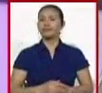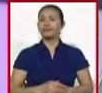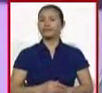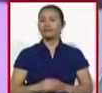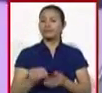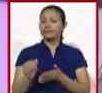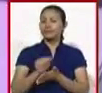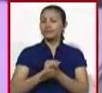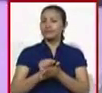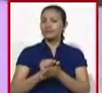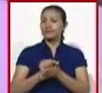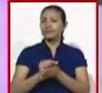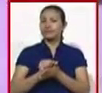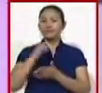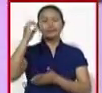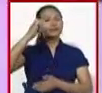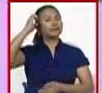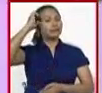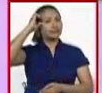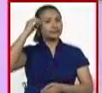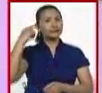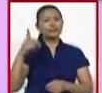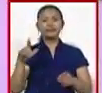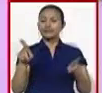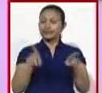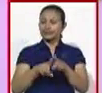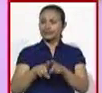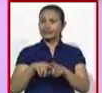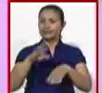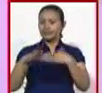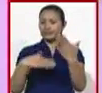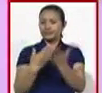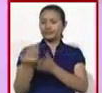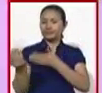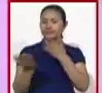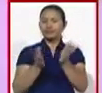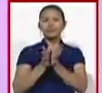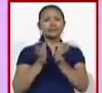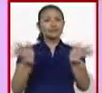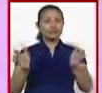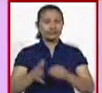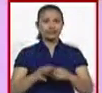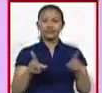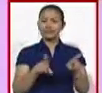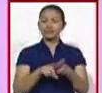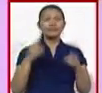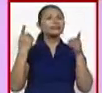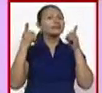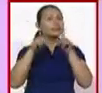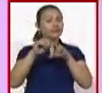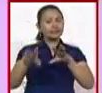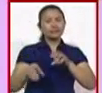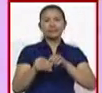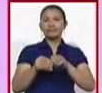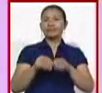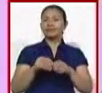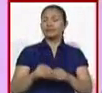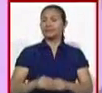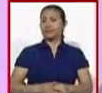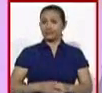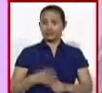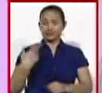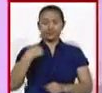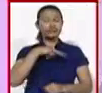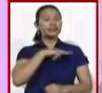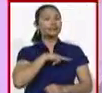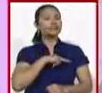derogar ni borrar deudas al Estado. Entonces lo que vamos a hacer es el mismo tratamiento que tiene todo el servicio público, además de un acuerdo adicional de que tanto ellos